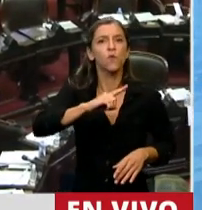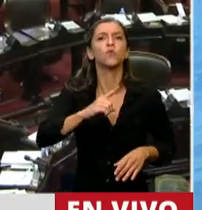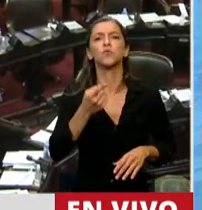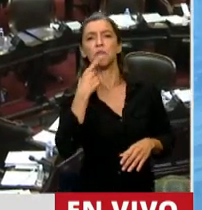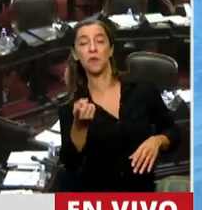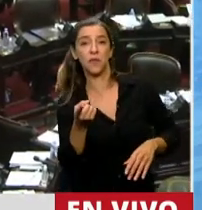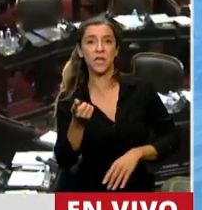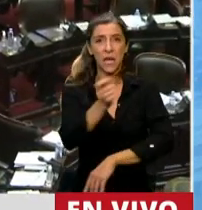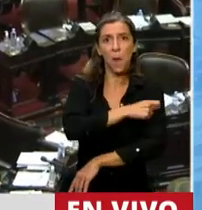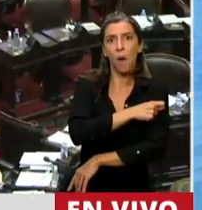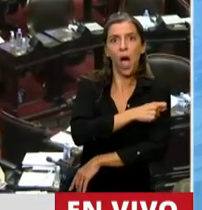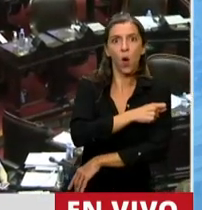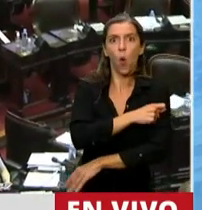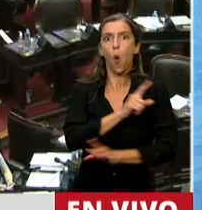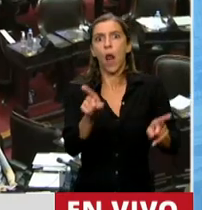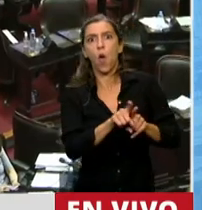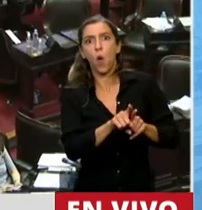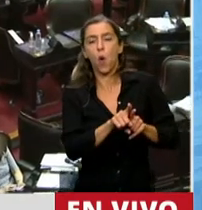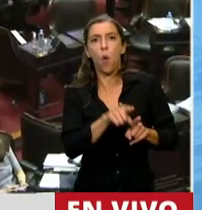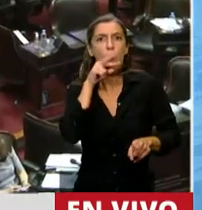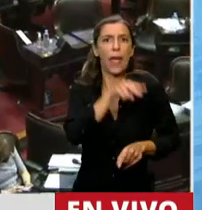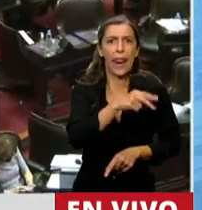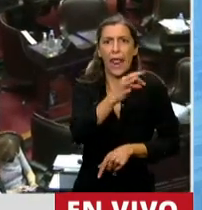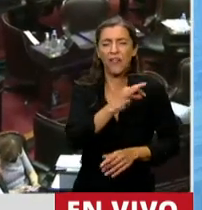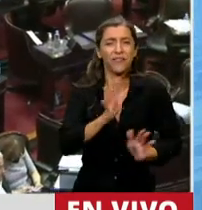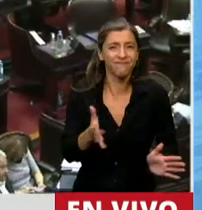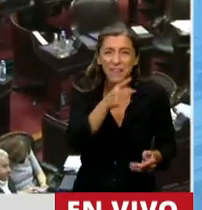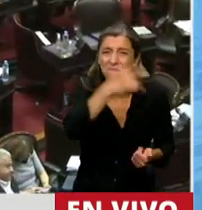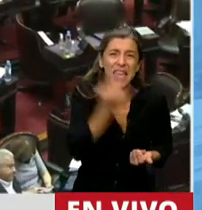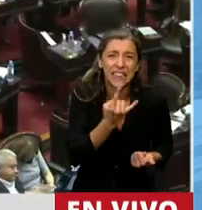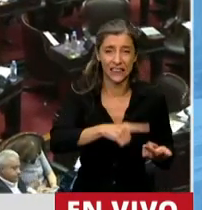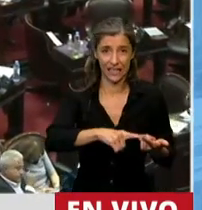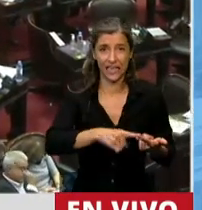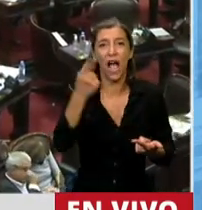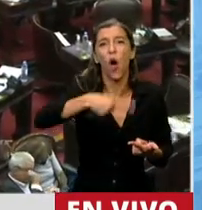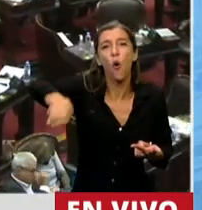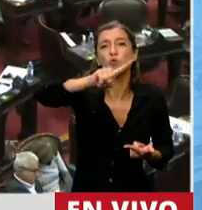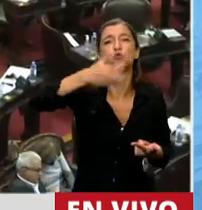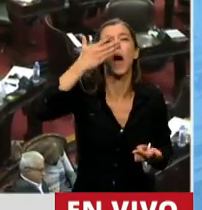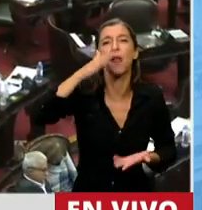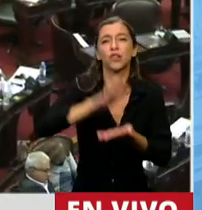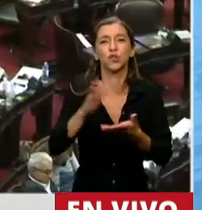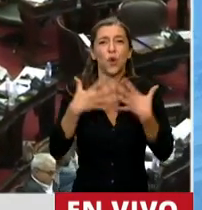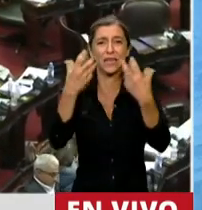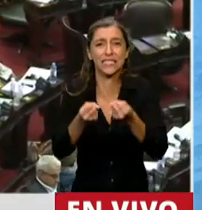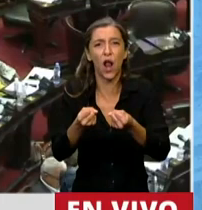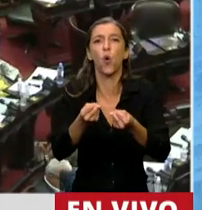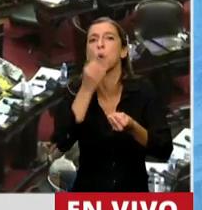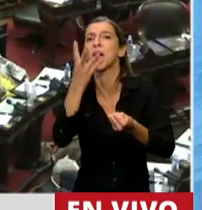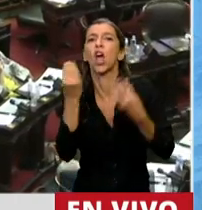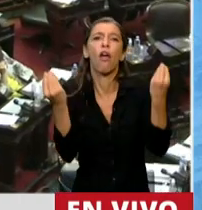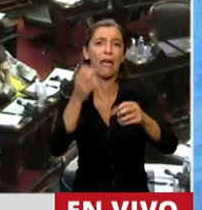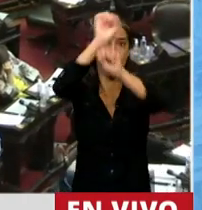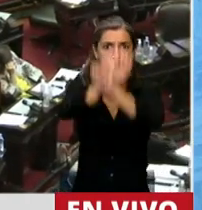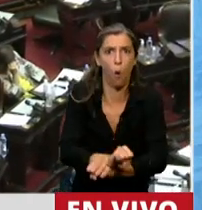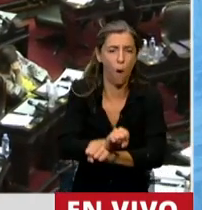vacuna es veneno. No mentir como lo hacen cuando dicen que el cuidado de la salud es cautiverio. No mentir